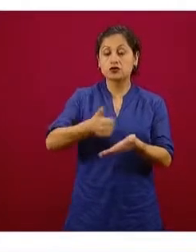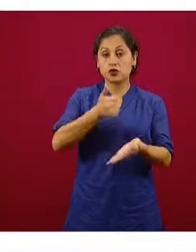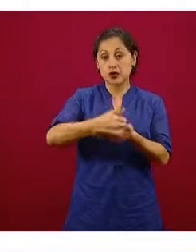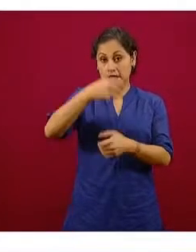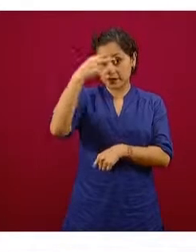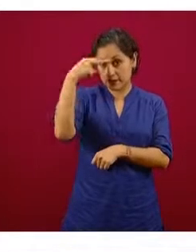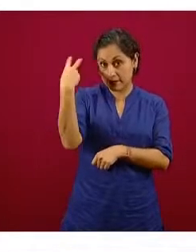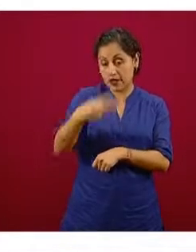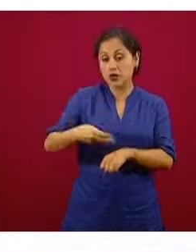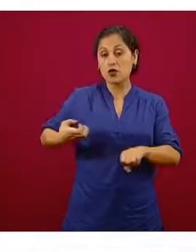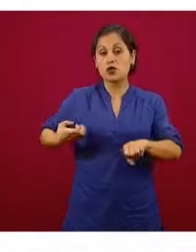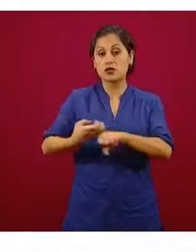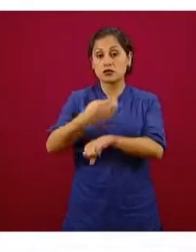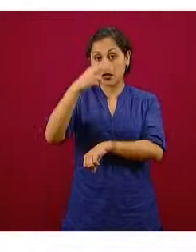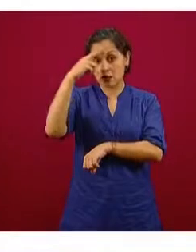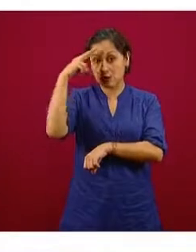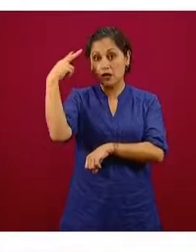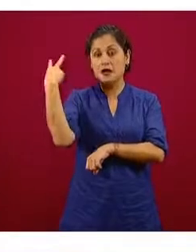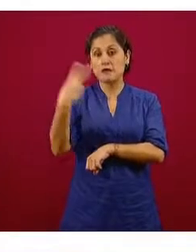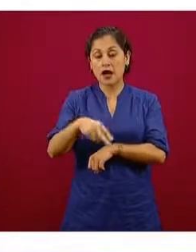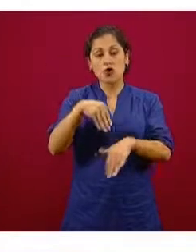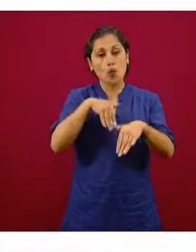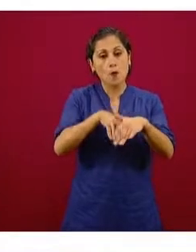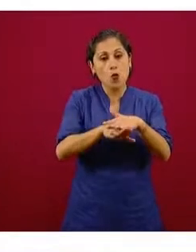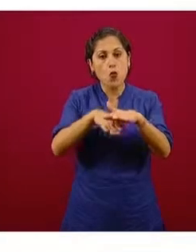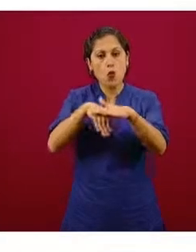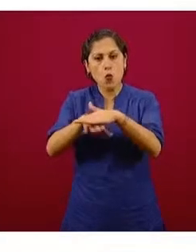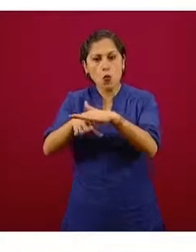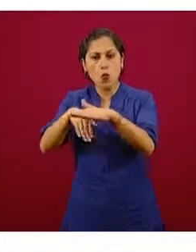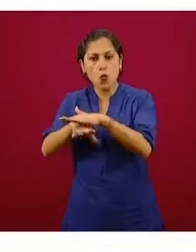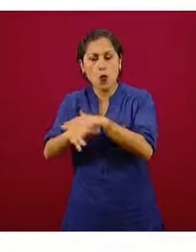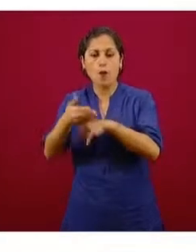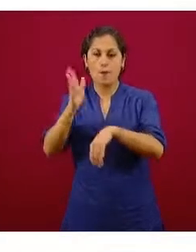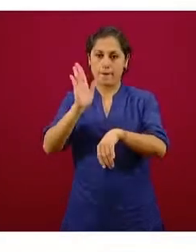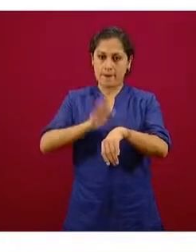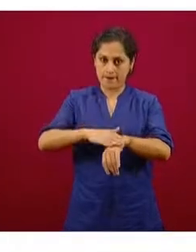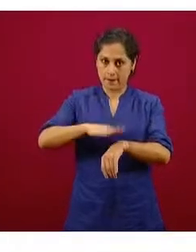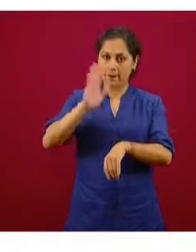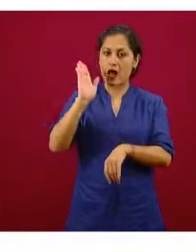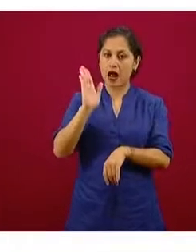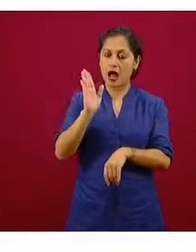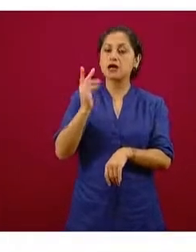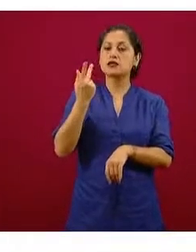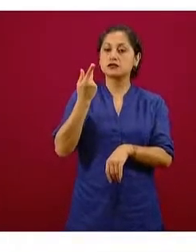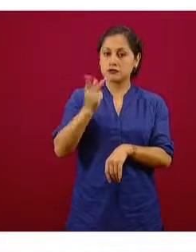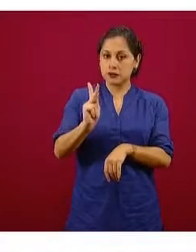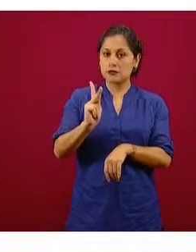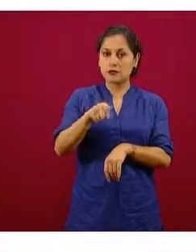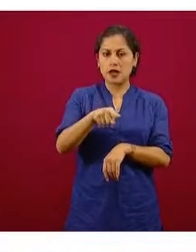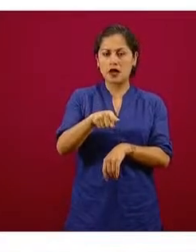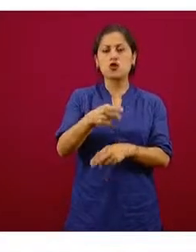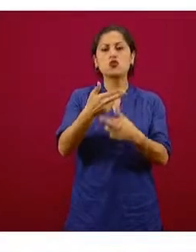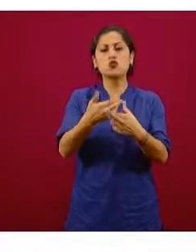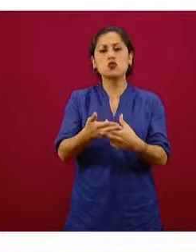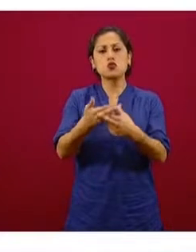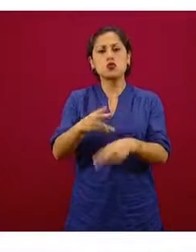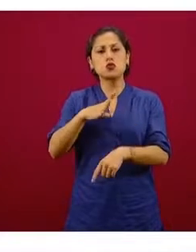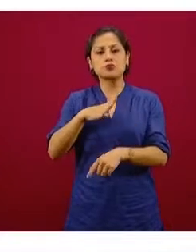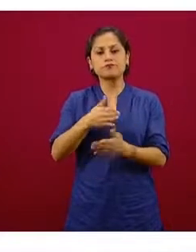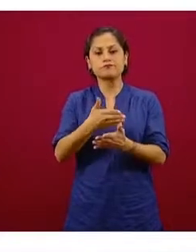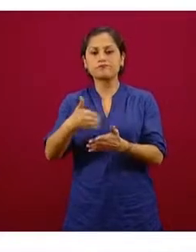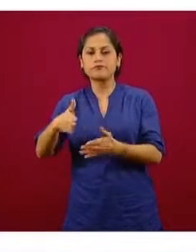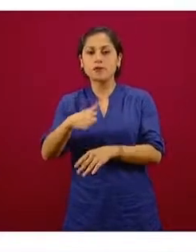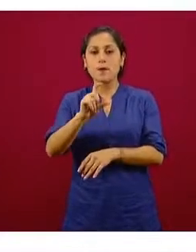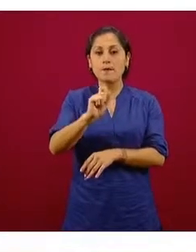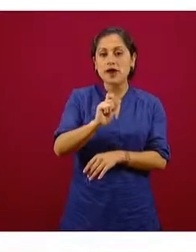son las que continúan concentrando la mayor ocupación, aunque se ha mantenido esa disponibilidad que ha fluctuado entre un 20 y